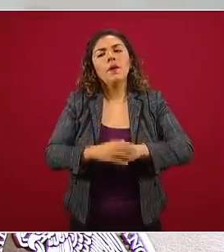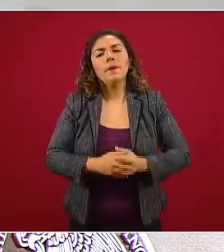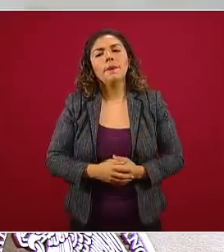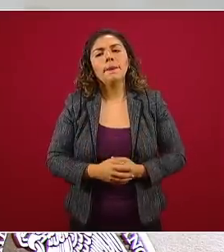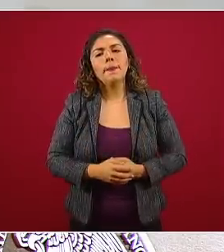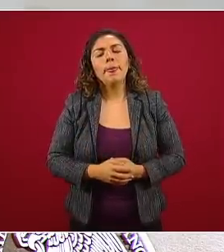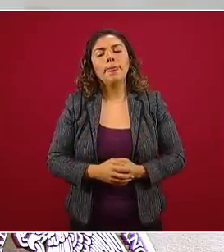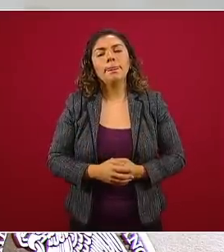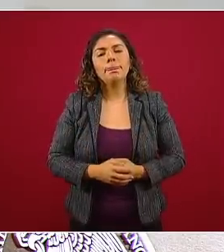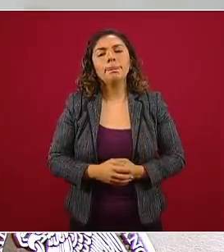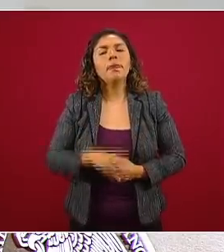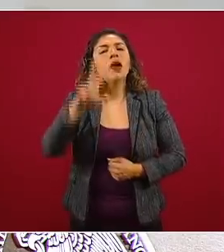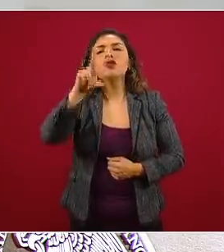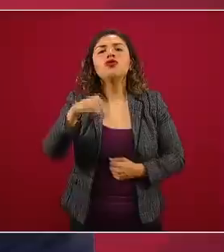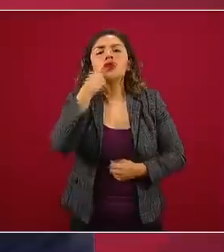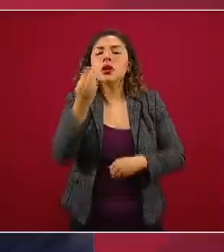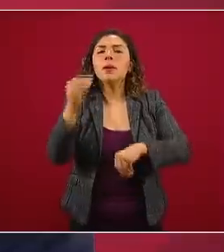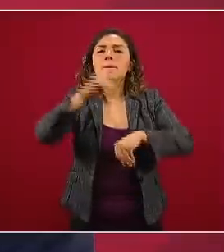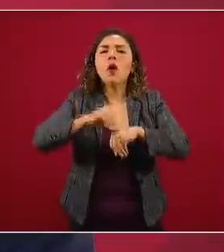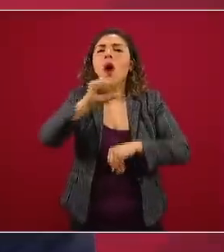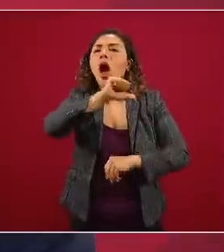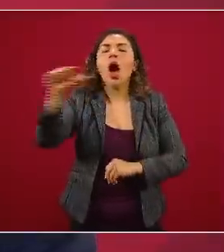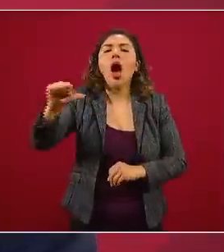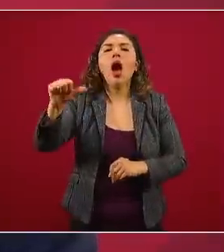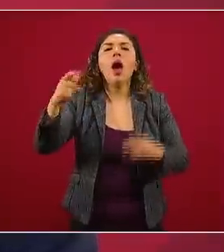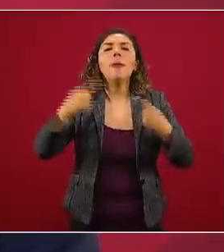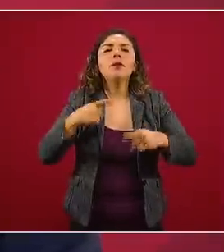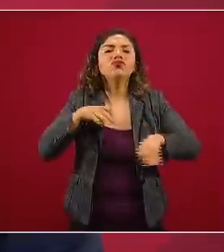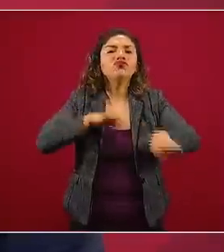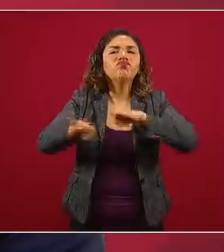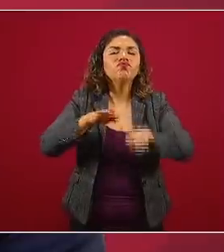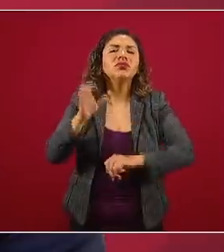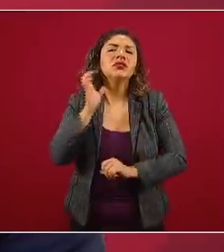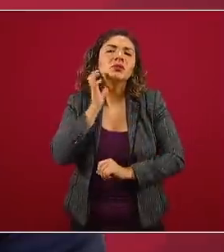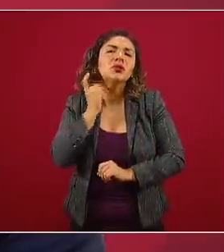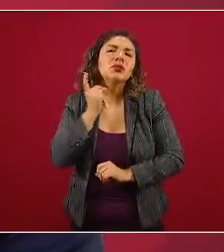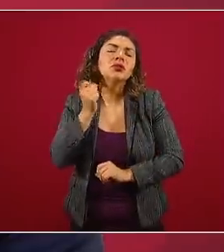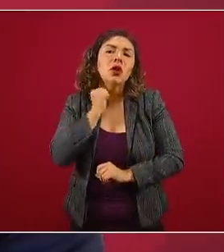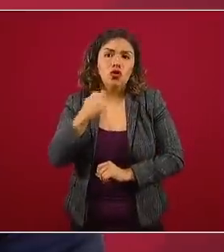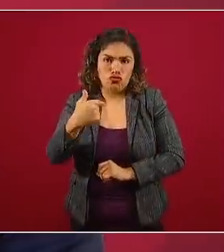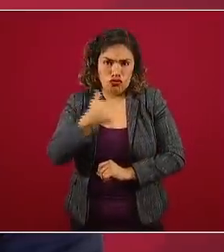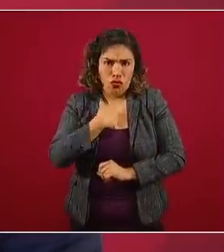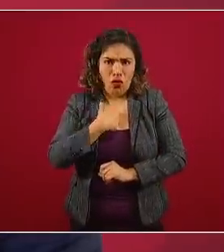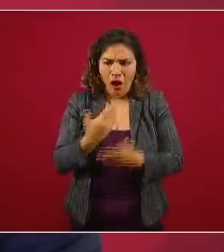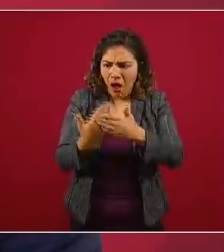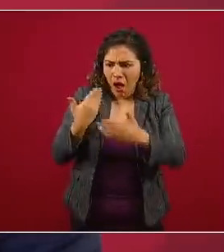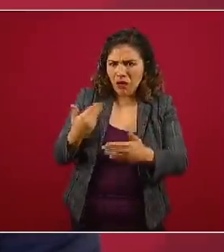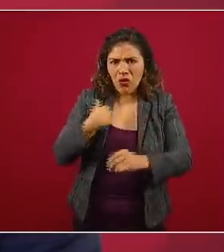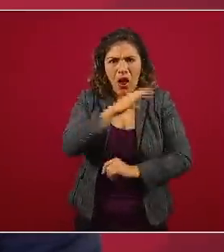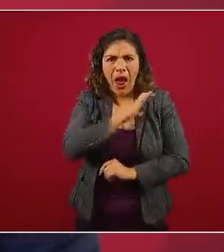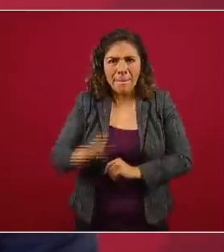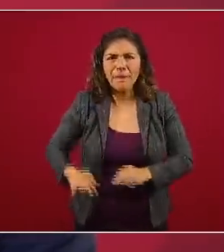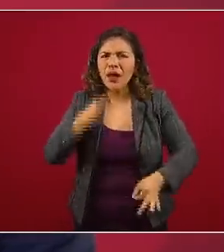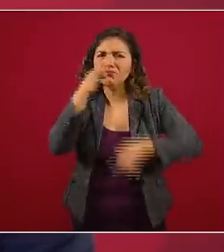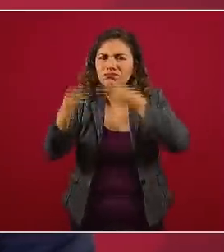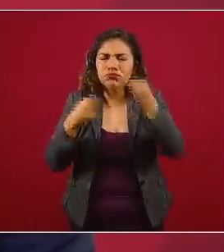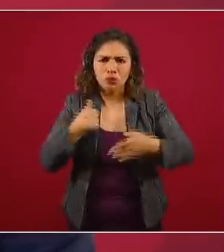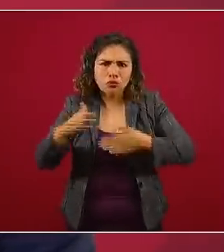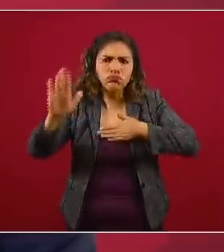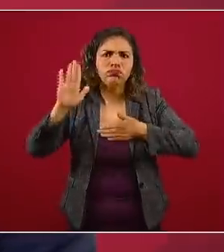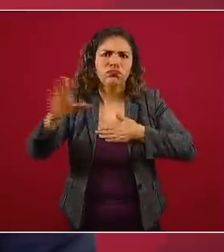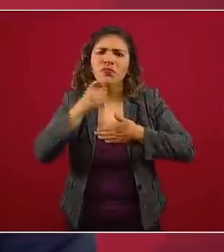los legisladores entonces yo tengo un compromiso que hice en campaña de quitar el